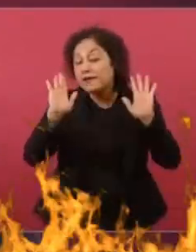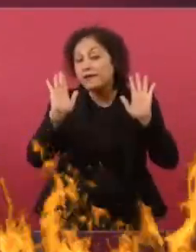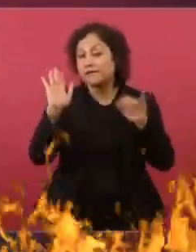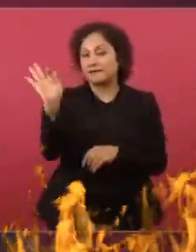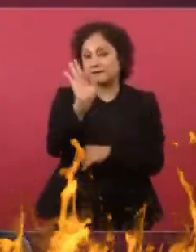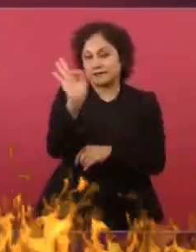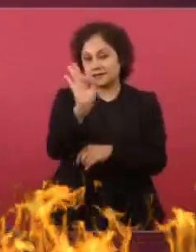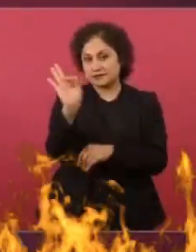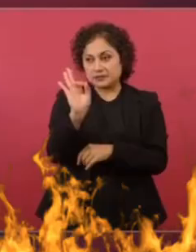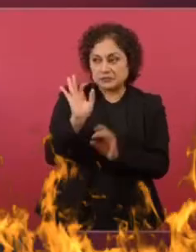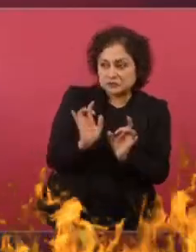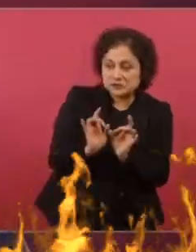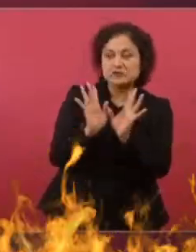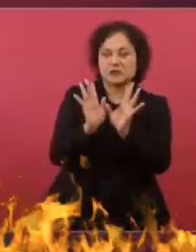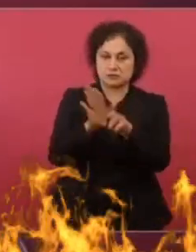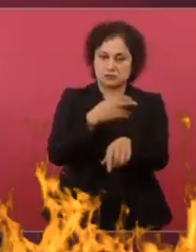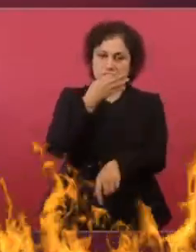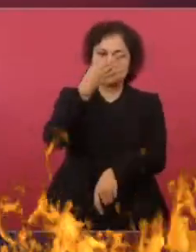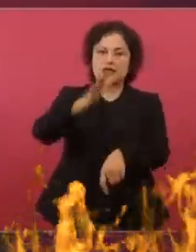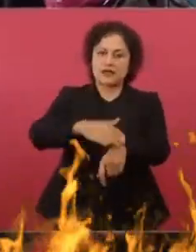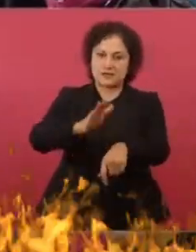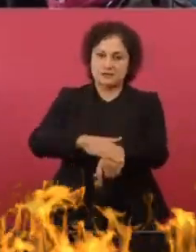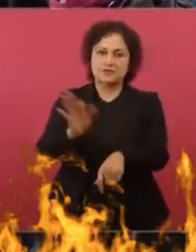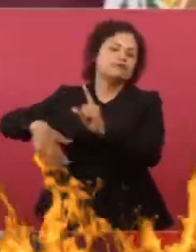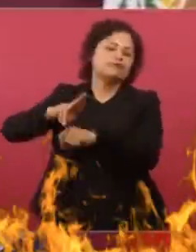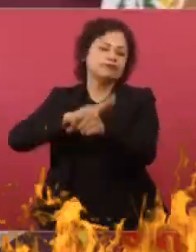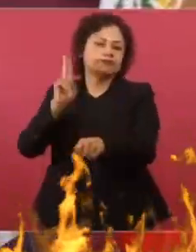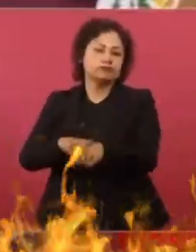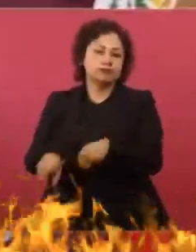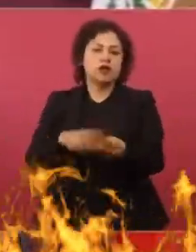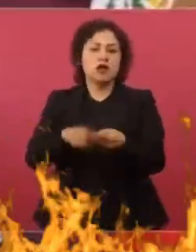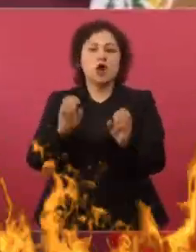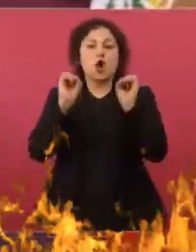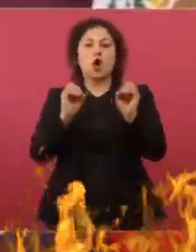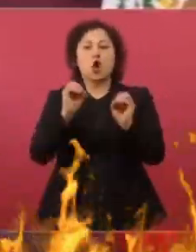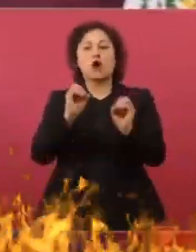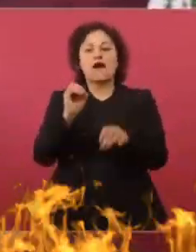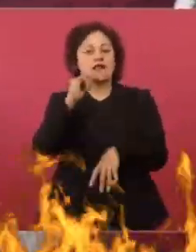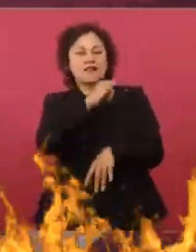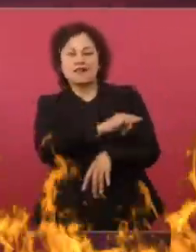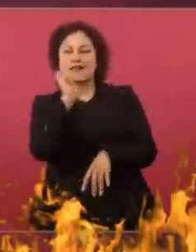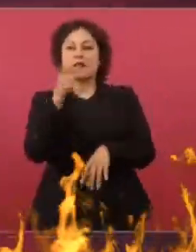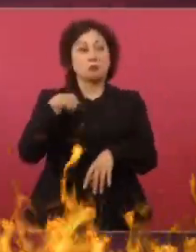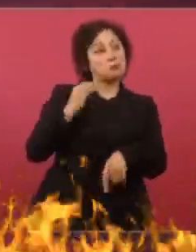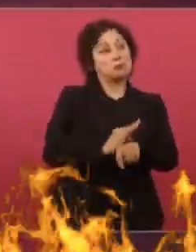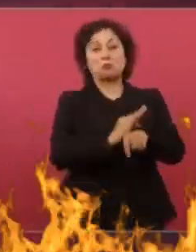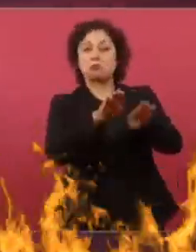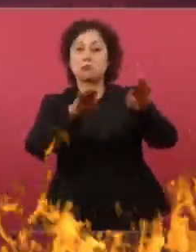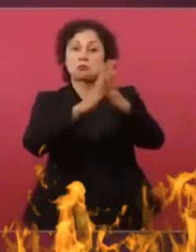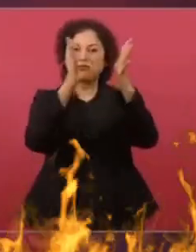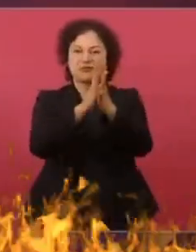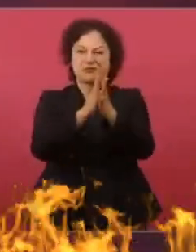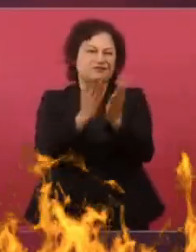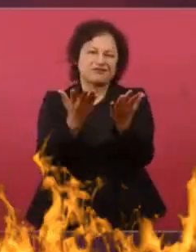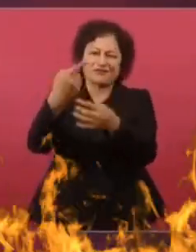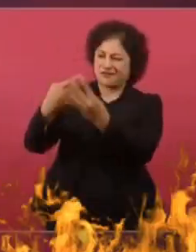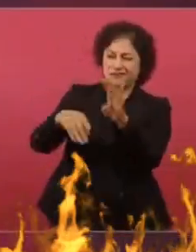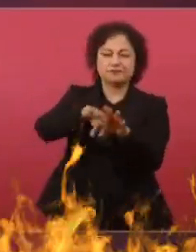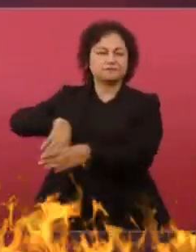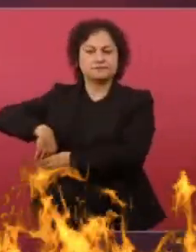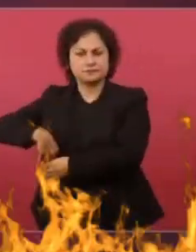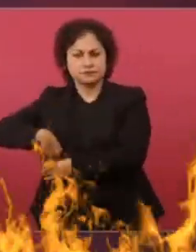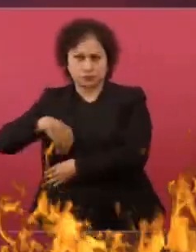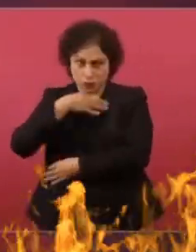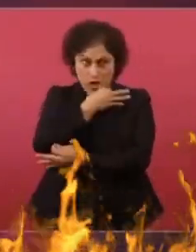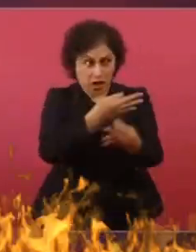ser que quiera meter infiltrados Claudio, ¿no? Entonces, vale más decirle a la gente que vamos a conmemorar el